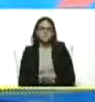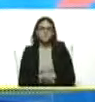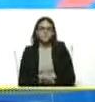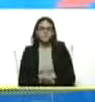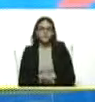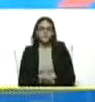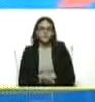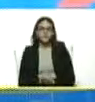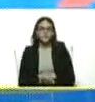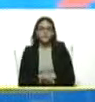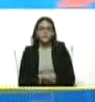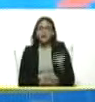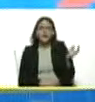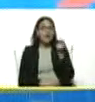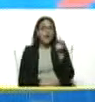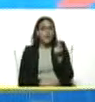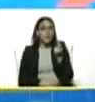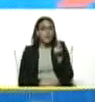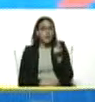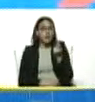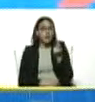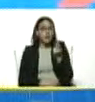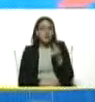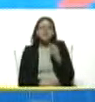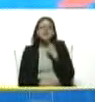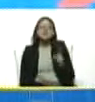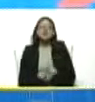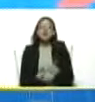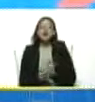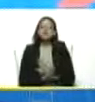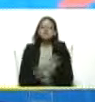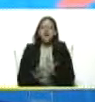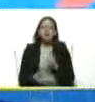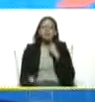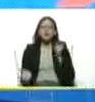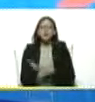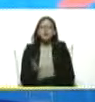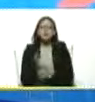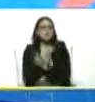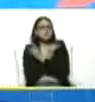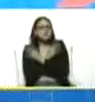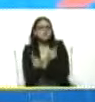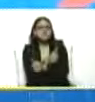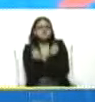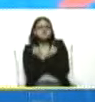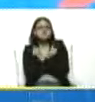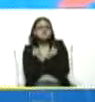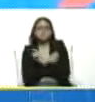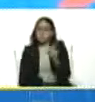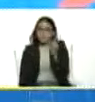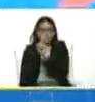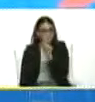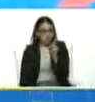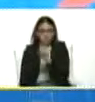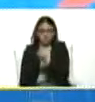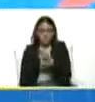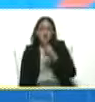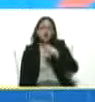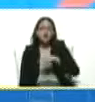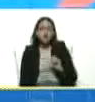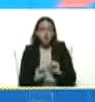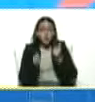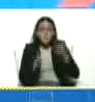Nadie puede cantar victoria. Una cosa es que hemos tomado el camino